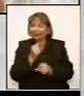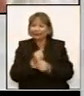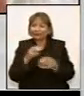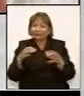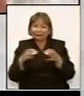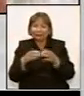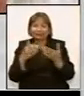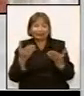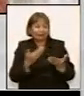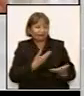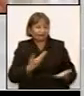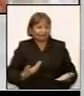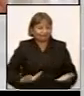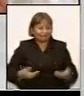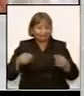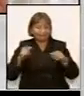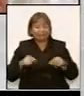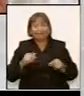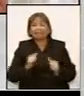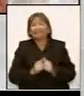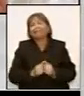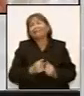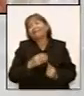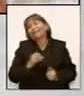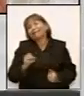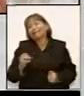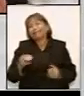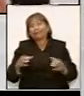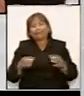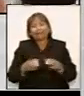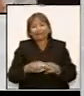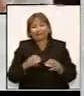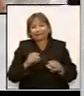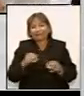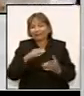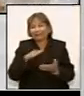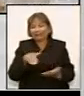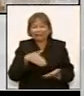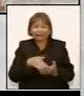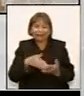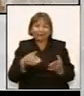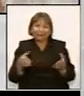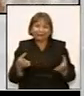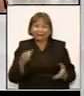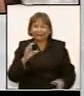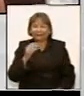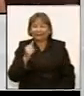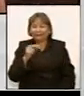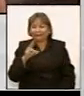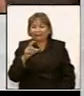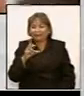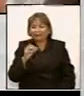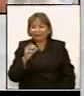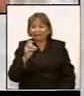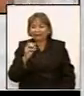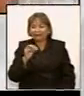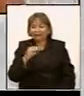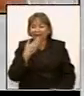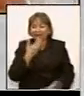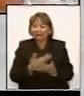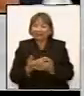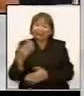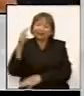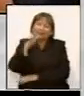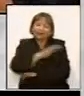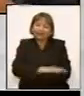Congreso de la República y en este caso de la Comisión de Descentralización que preside el congresista Carlos Domínguez. Gracias. Muy buenas tardes.